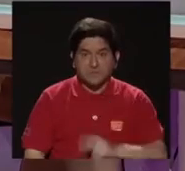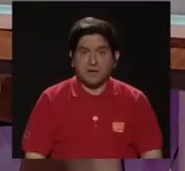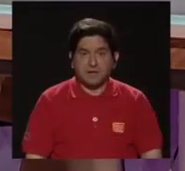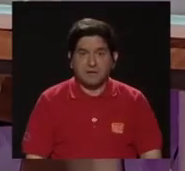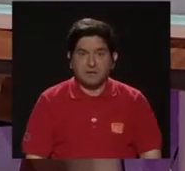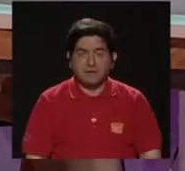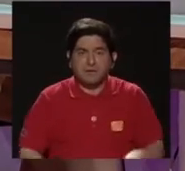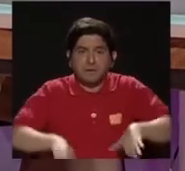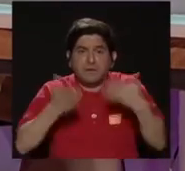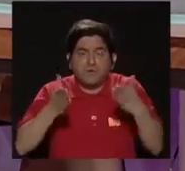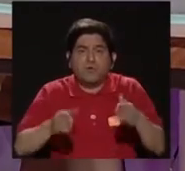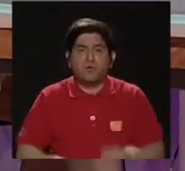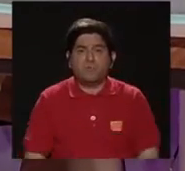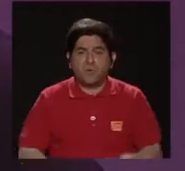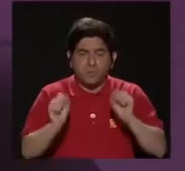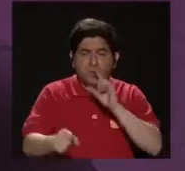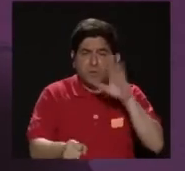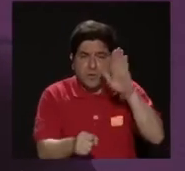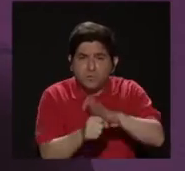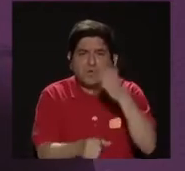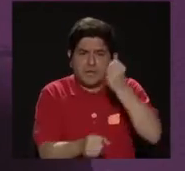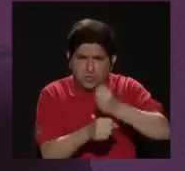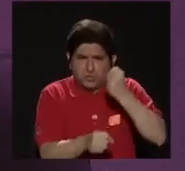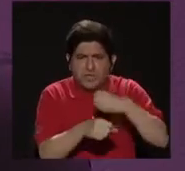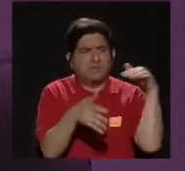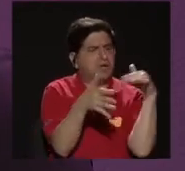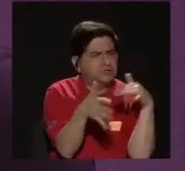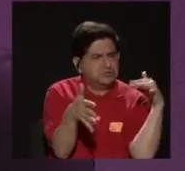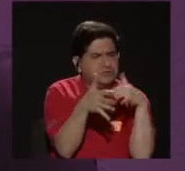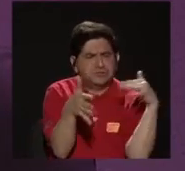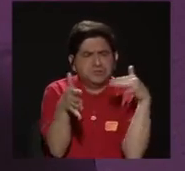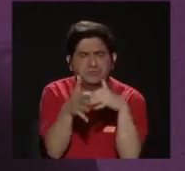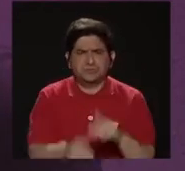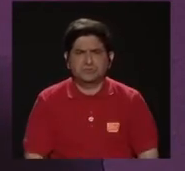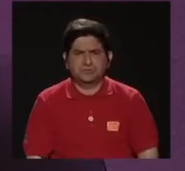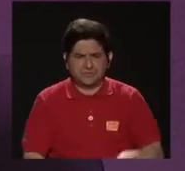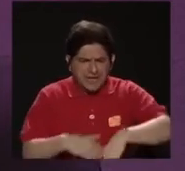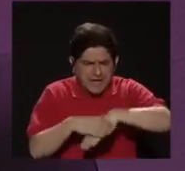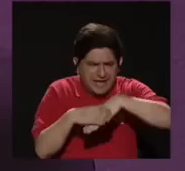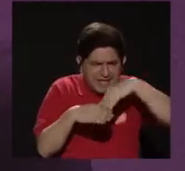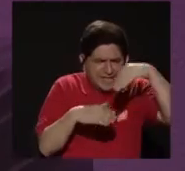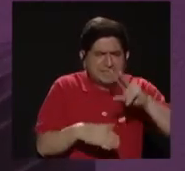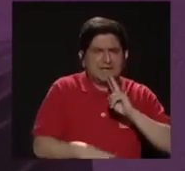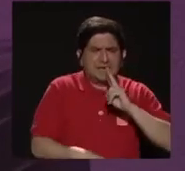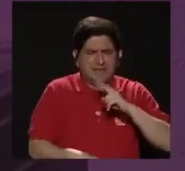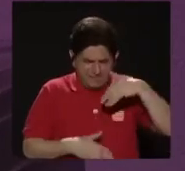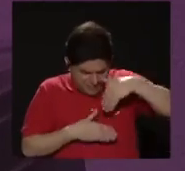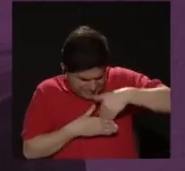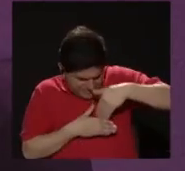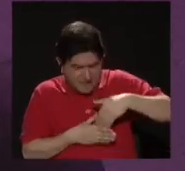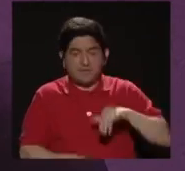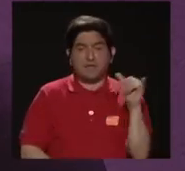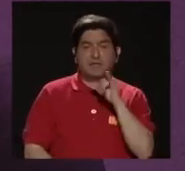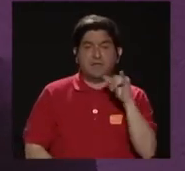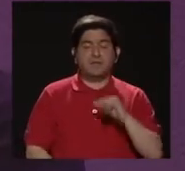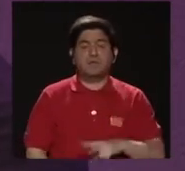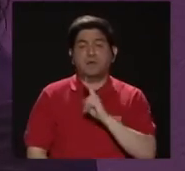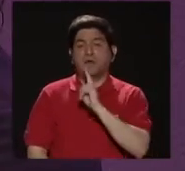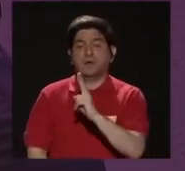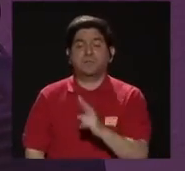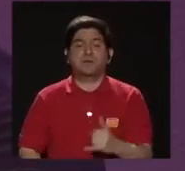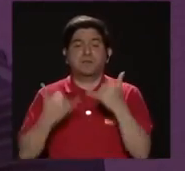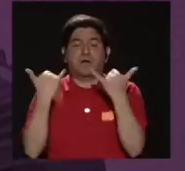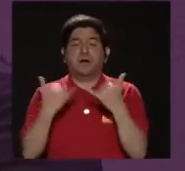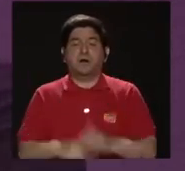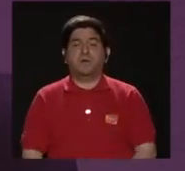consigue a base de trabajo y de estudio. Hay que sacar la verdad de las entrañas. Esa misma verdad tenemos que darla con